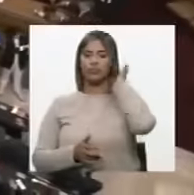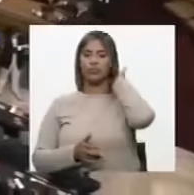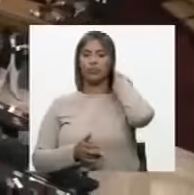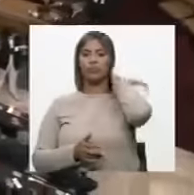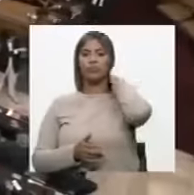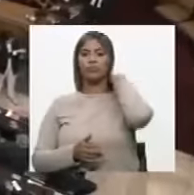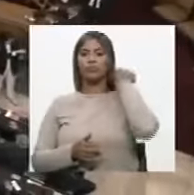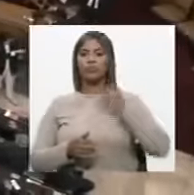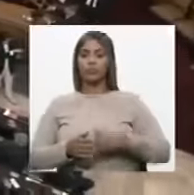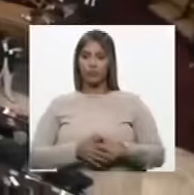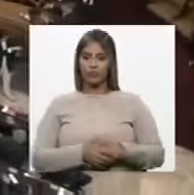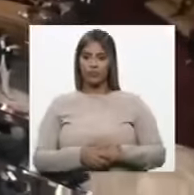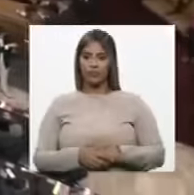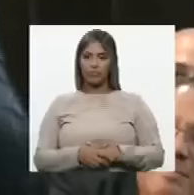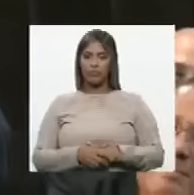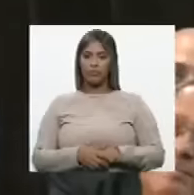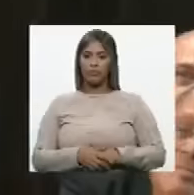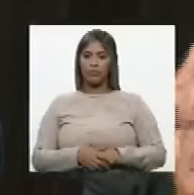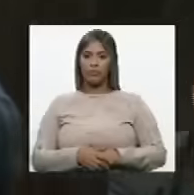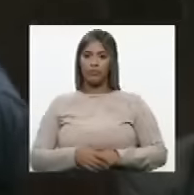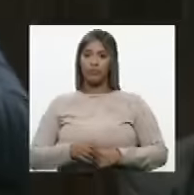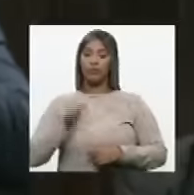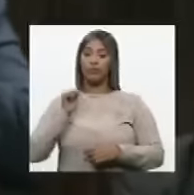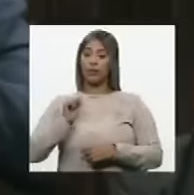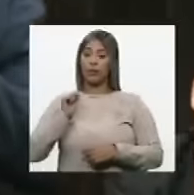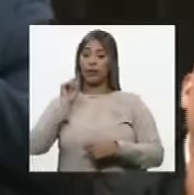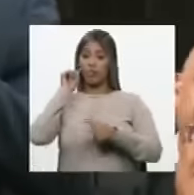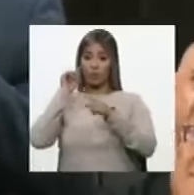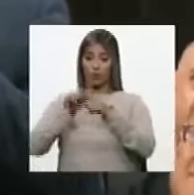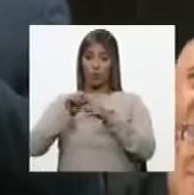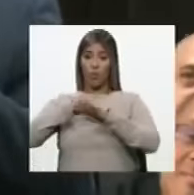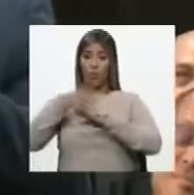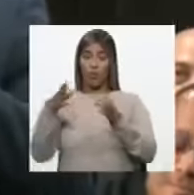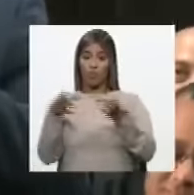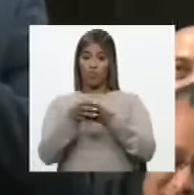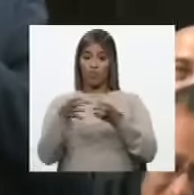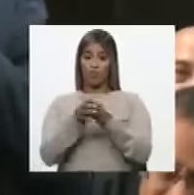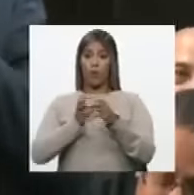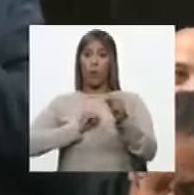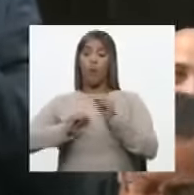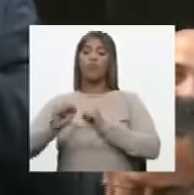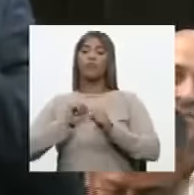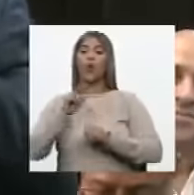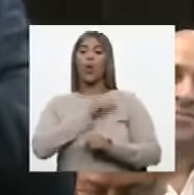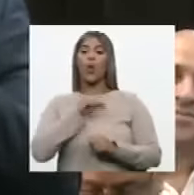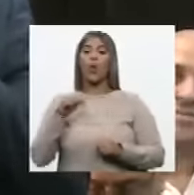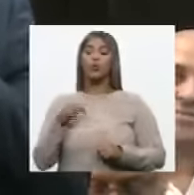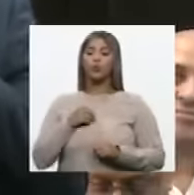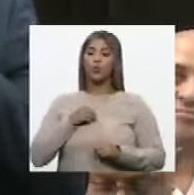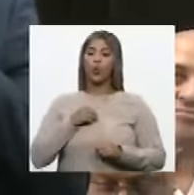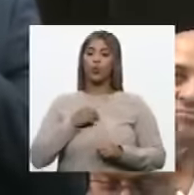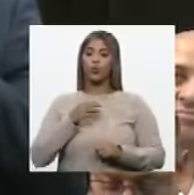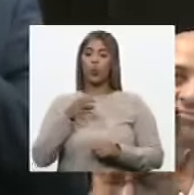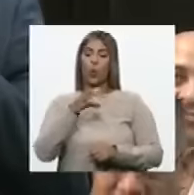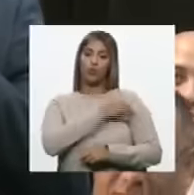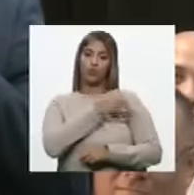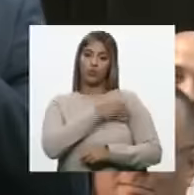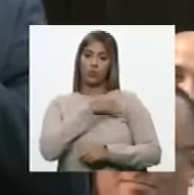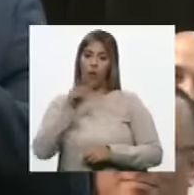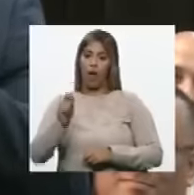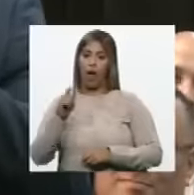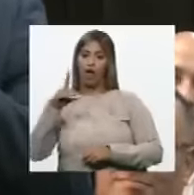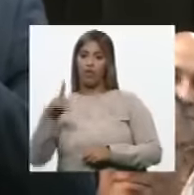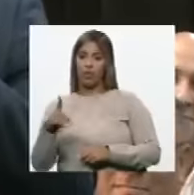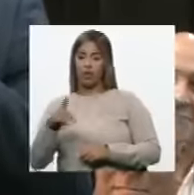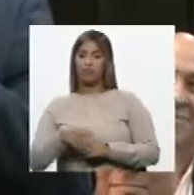La razón por la que se produjo ese movimiento que nosotros, los adecos,